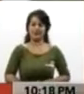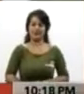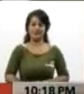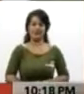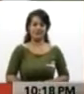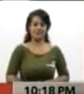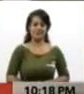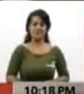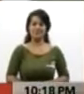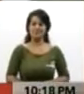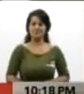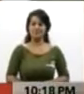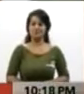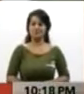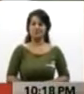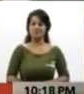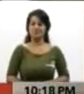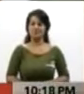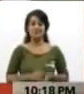Aquí está, mire.